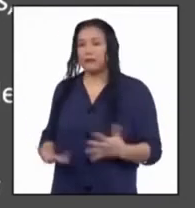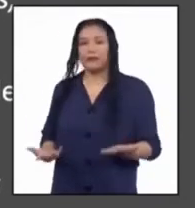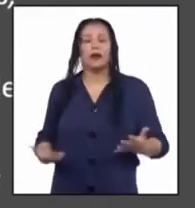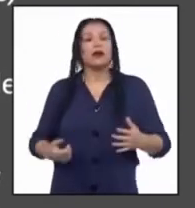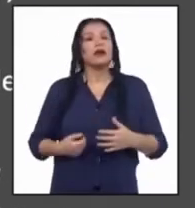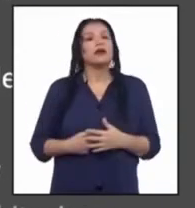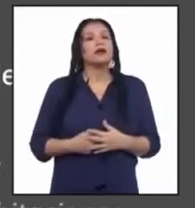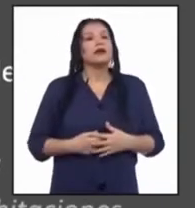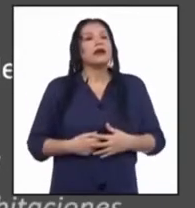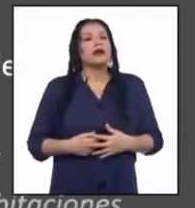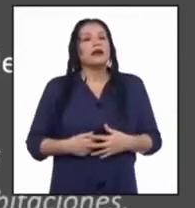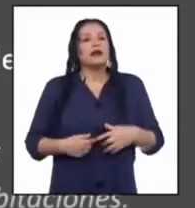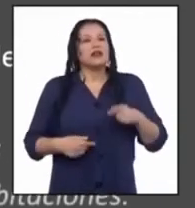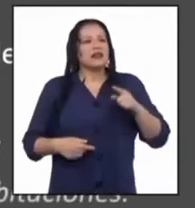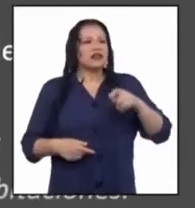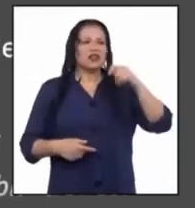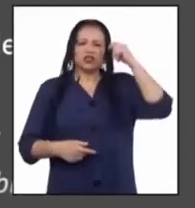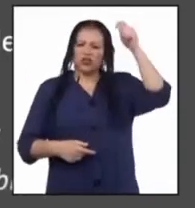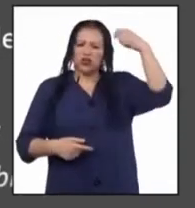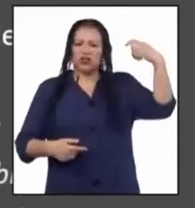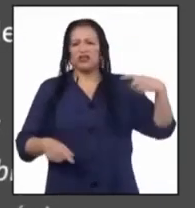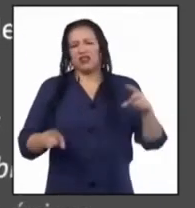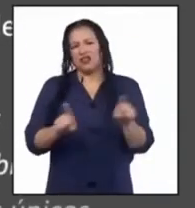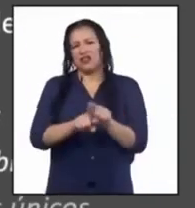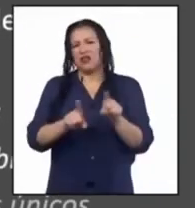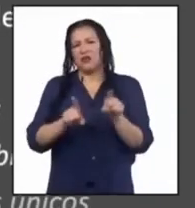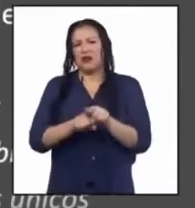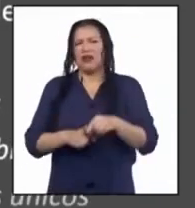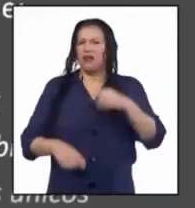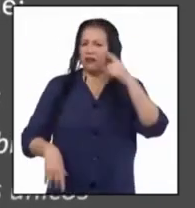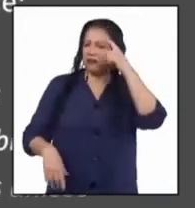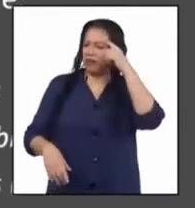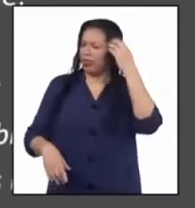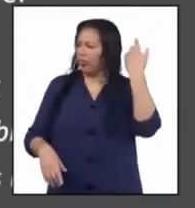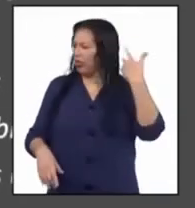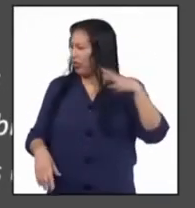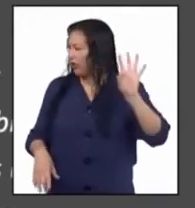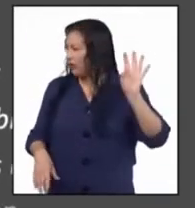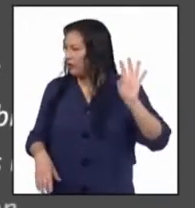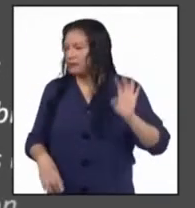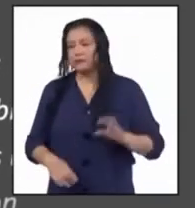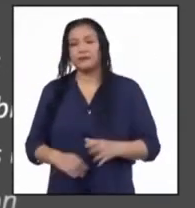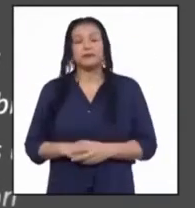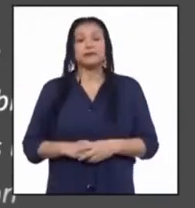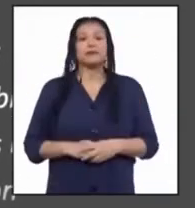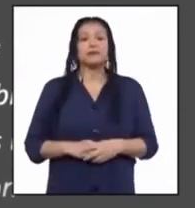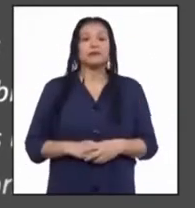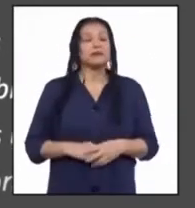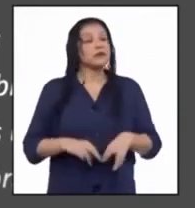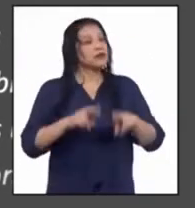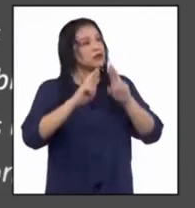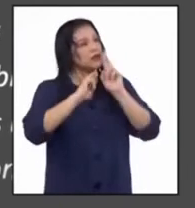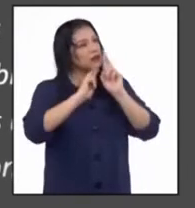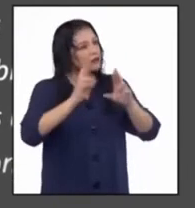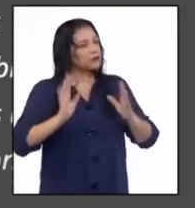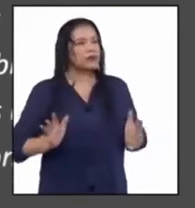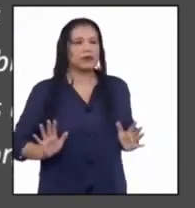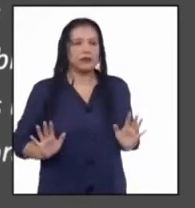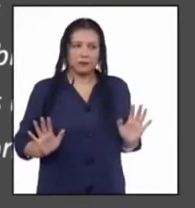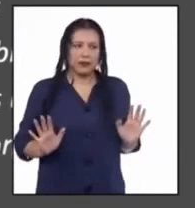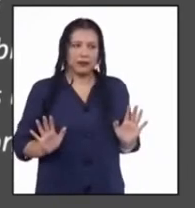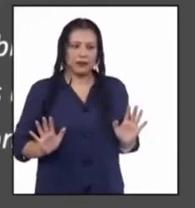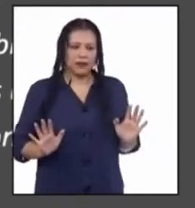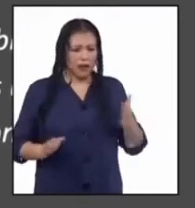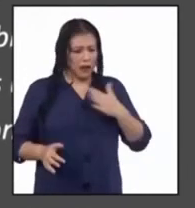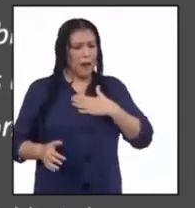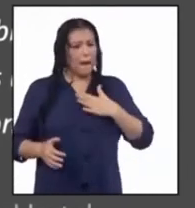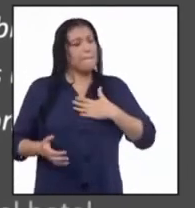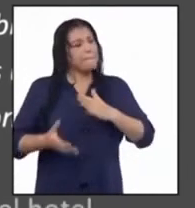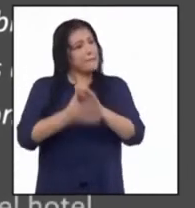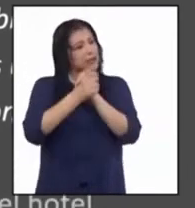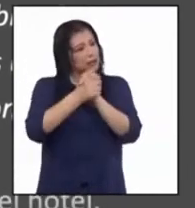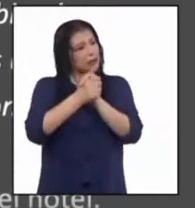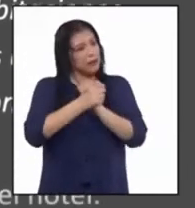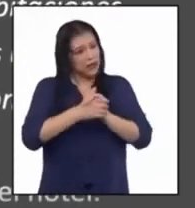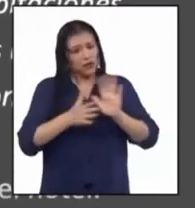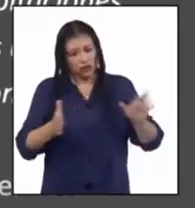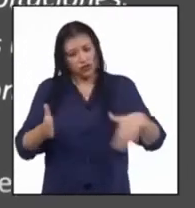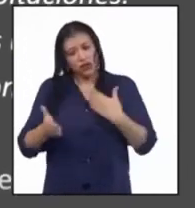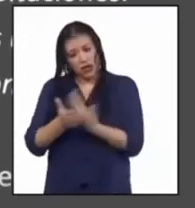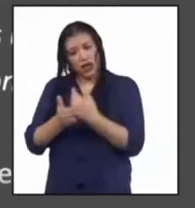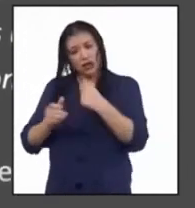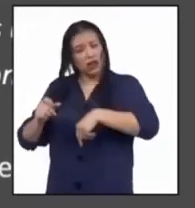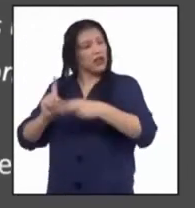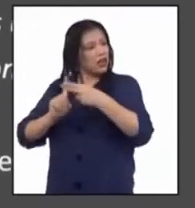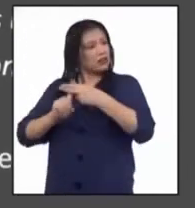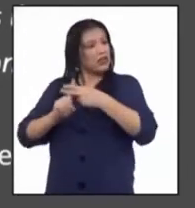Bah, estos turistas son todos iguales, piensa. Y les responde, llegaron mis amigos y necesitaban